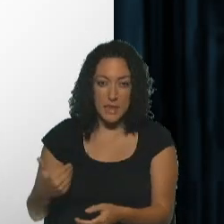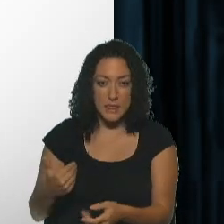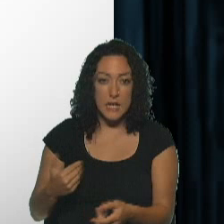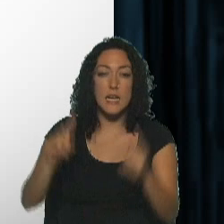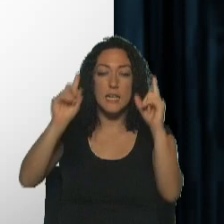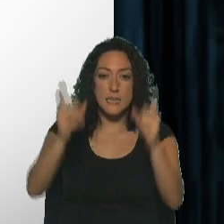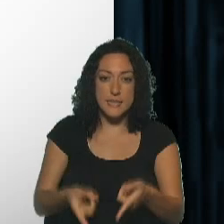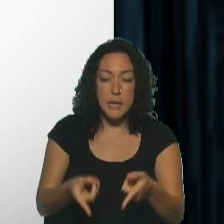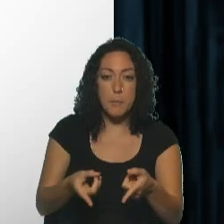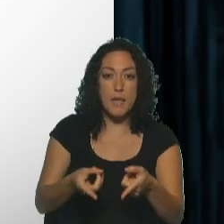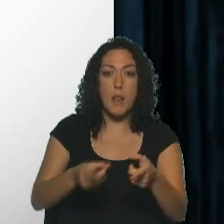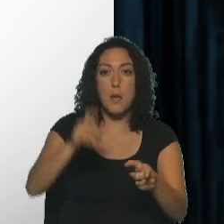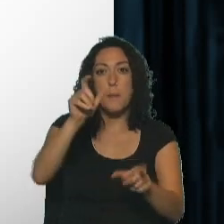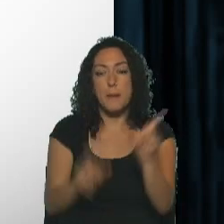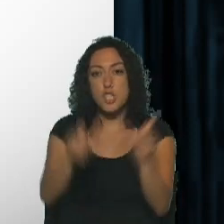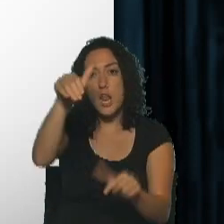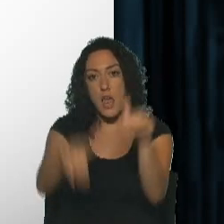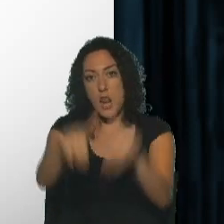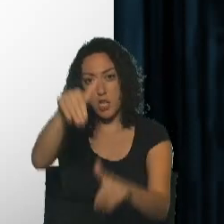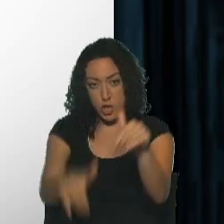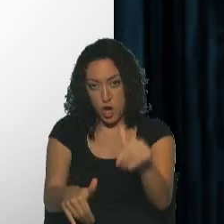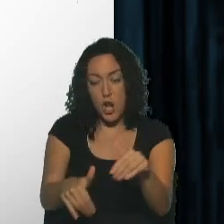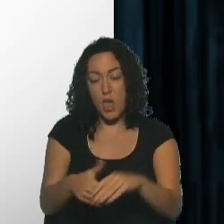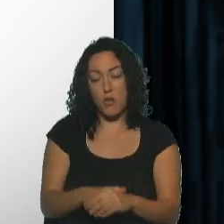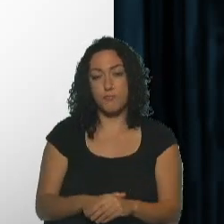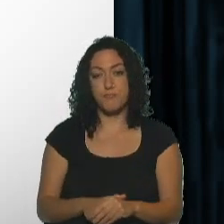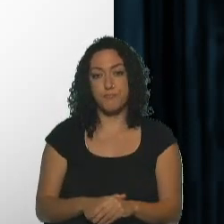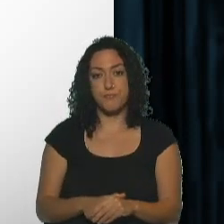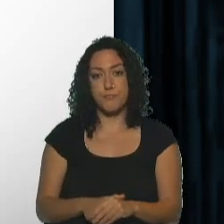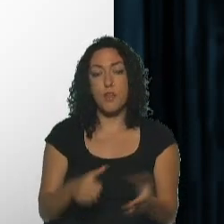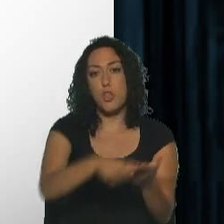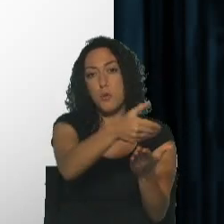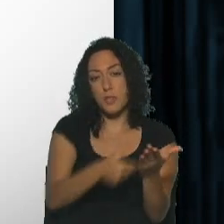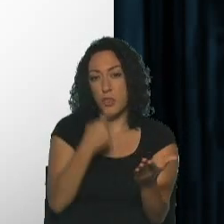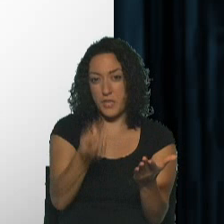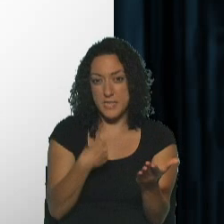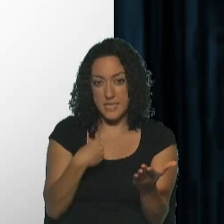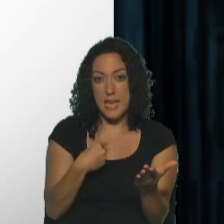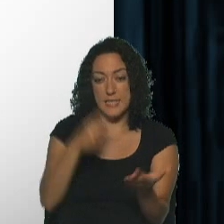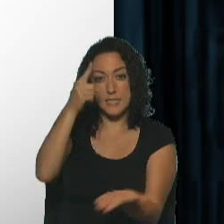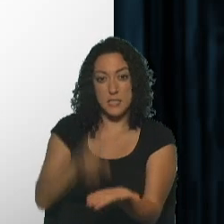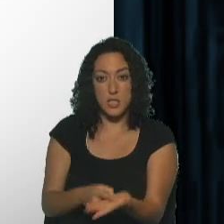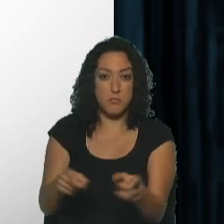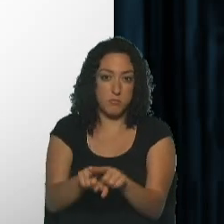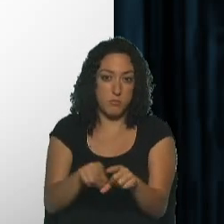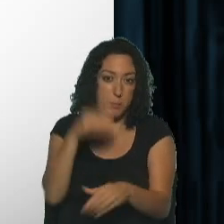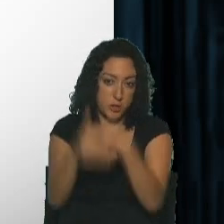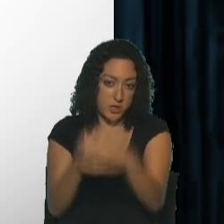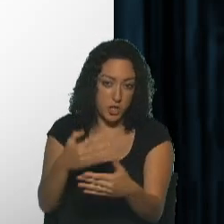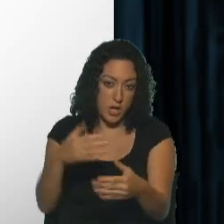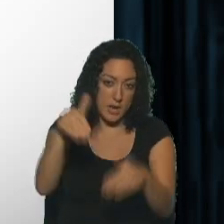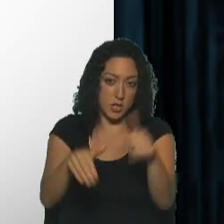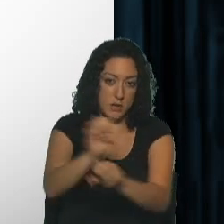del electorado, dice este documento. Esta sentencia es inescindible del proceso electoral en ciernes